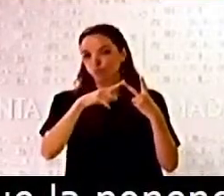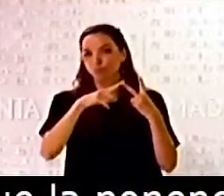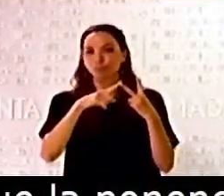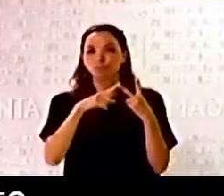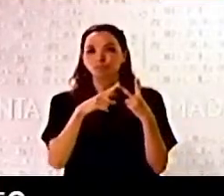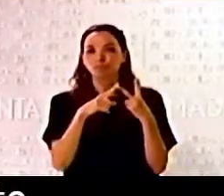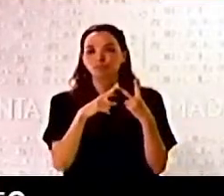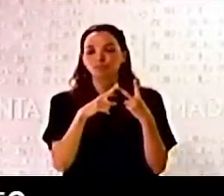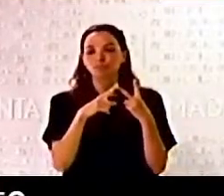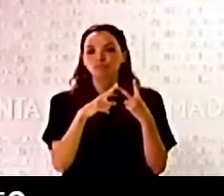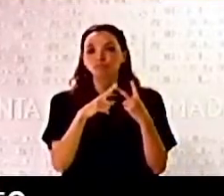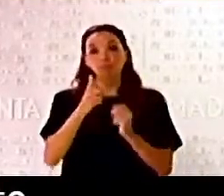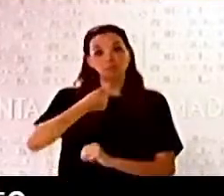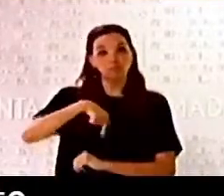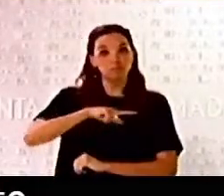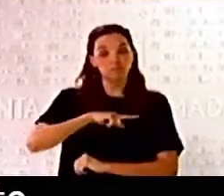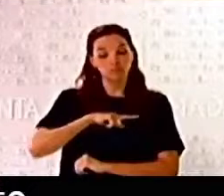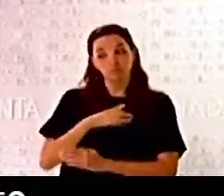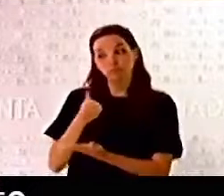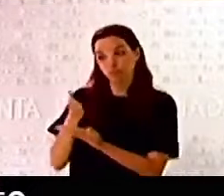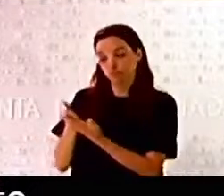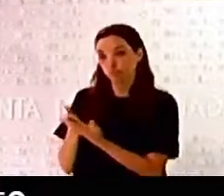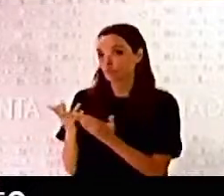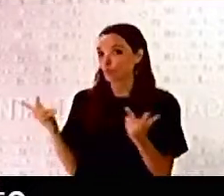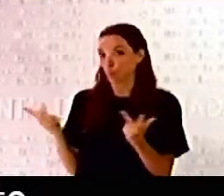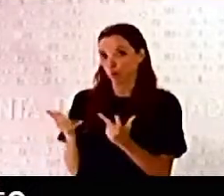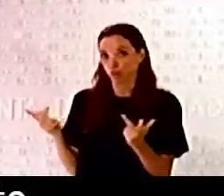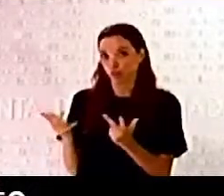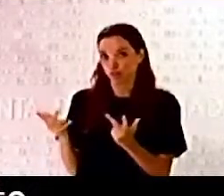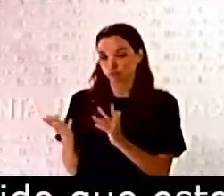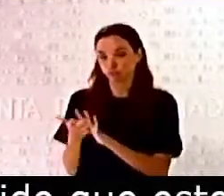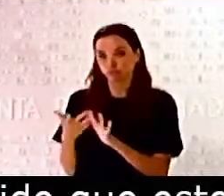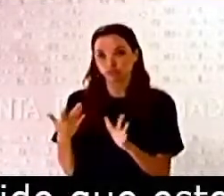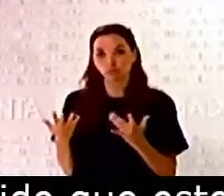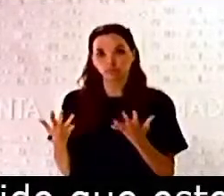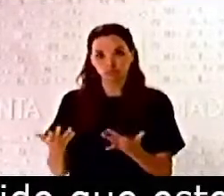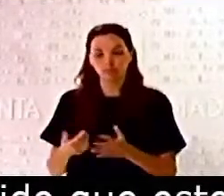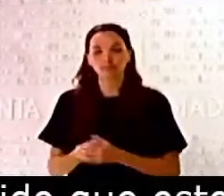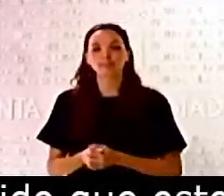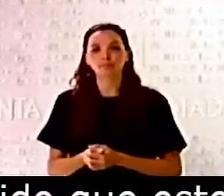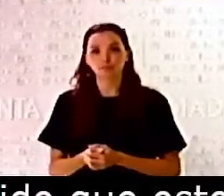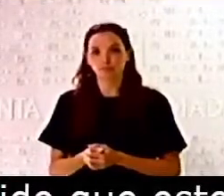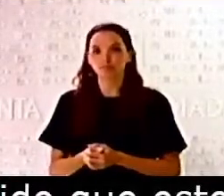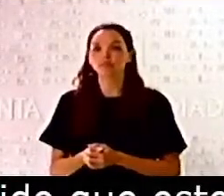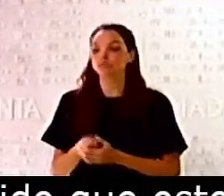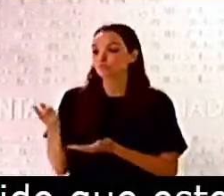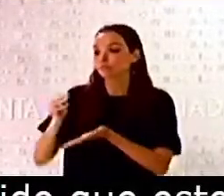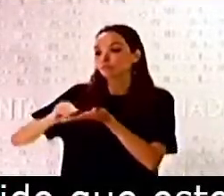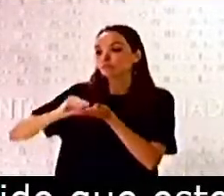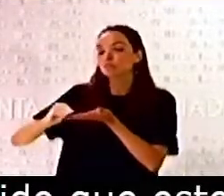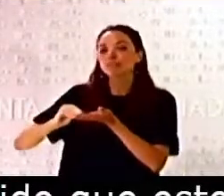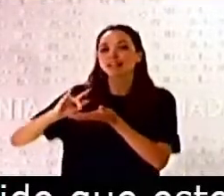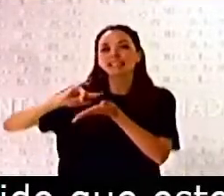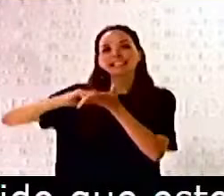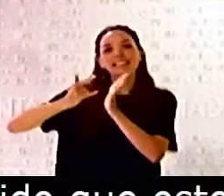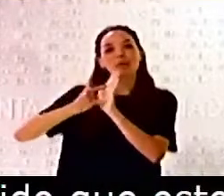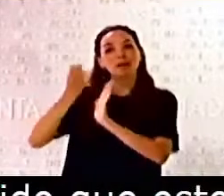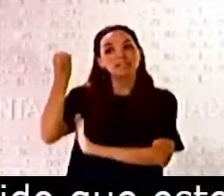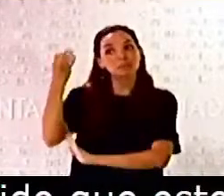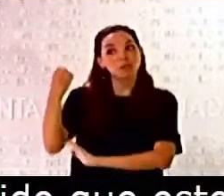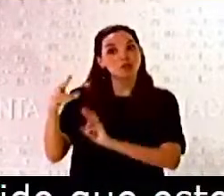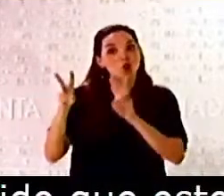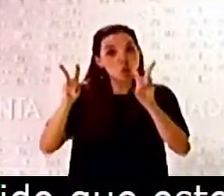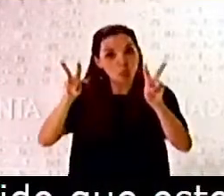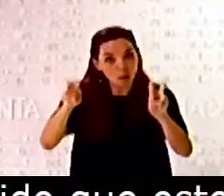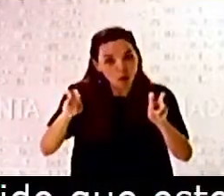y por lo tanto hemos pedido que esto sea urgente, que la redacción del nuevo semáforo sea algo urgente. No